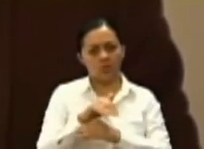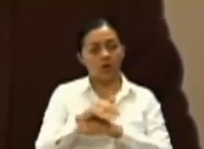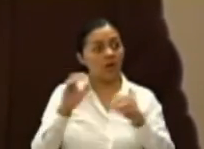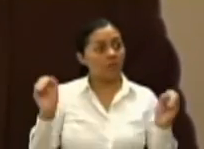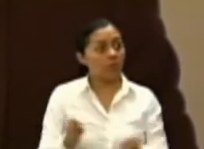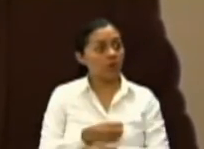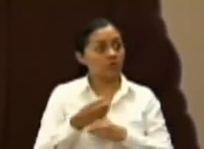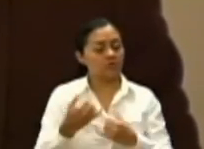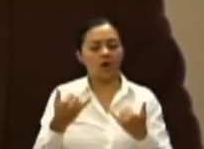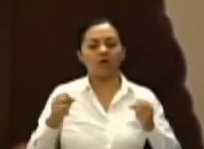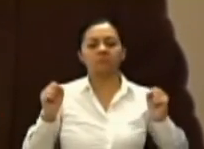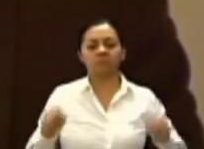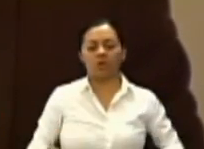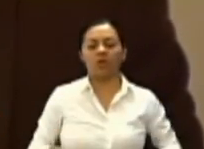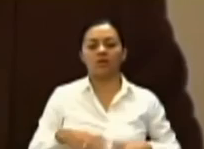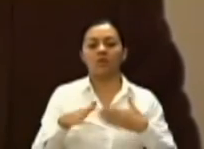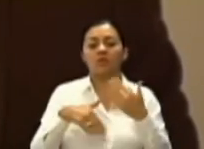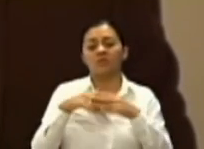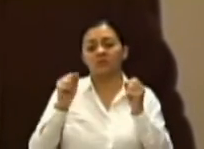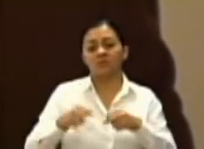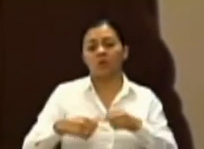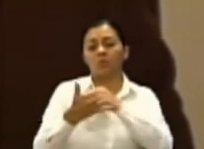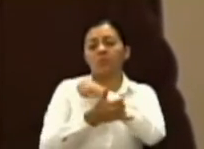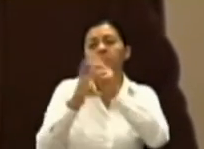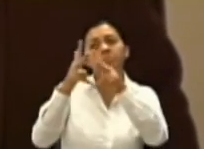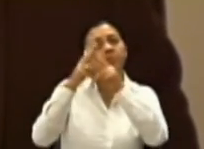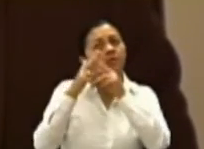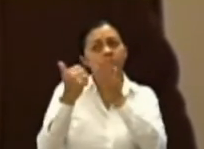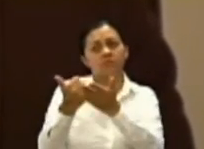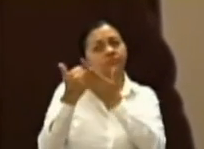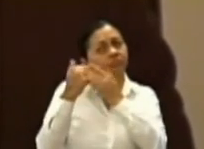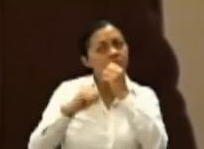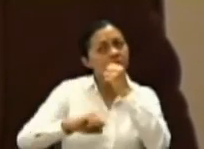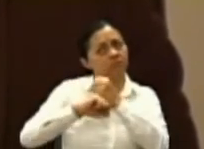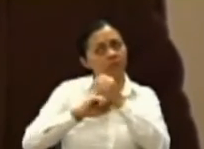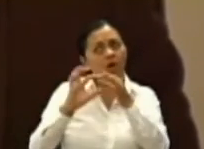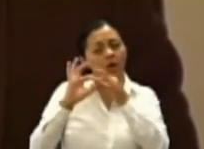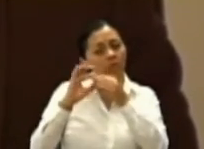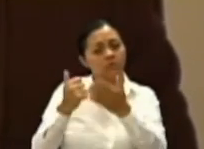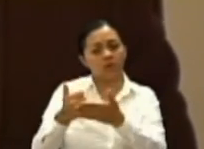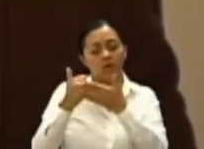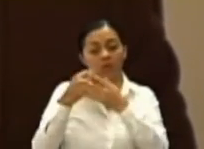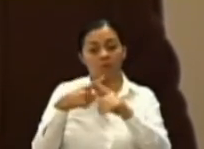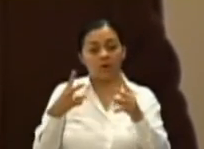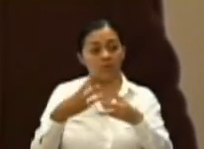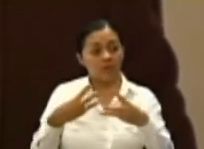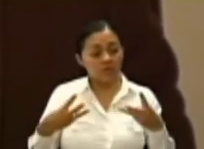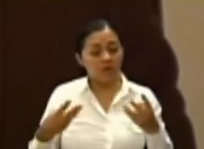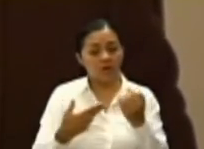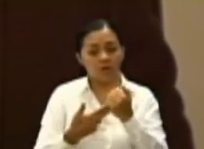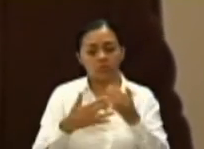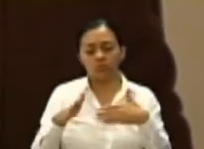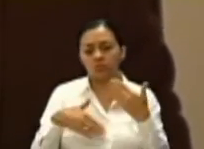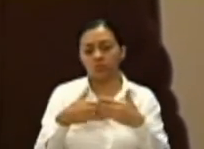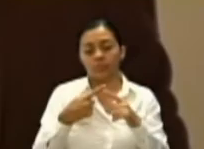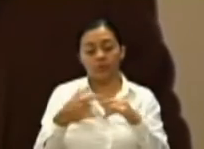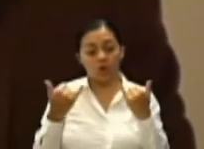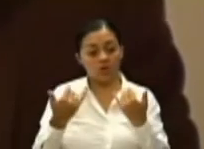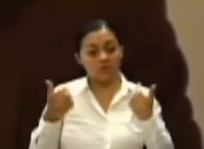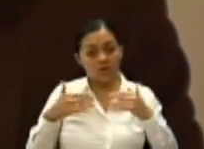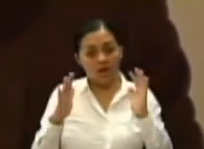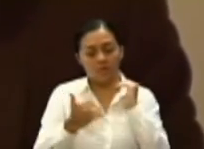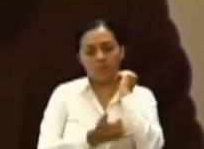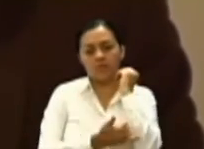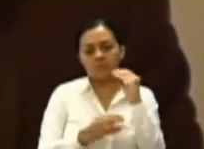ante hubiéramos tenido incluso que prestar a países amigos los materiales recursos etcétera hoy los tiene el país